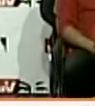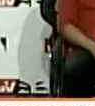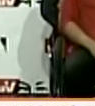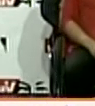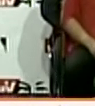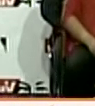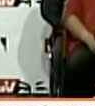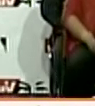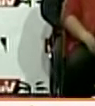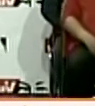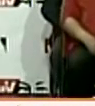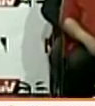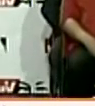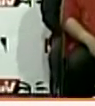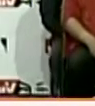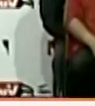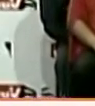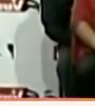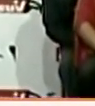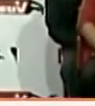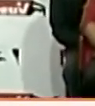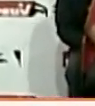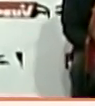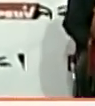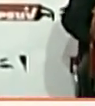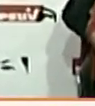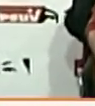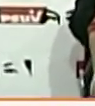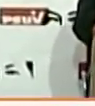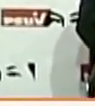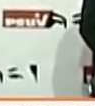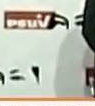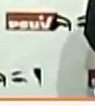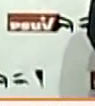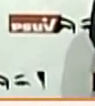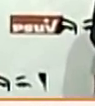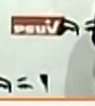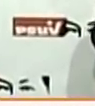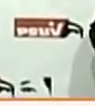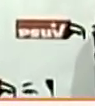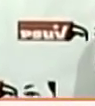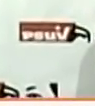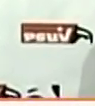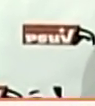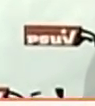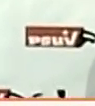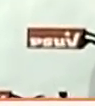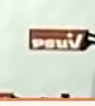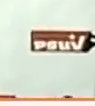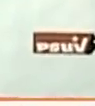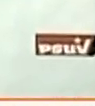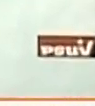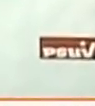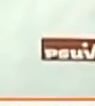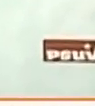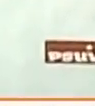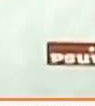Buenas tardes Venezuela, buenas tardes a todos y a todas, o a todas y a todos.